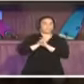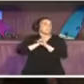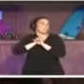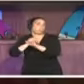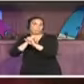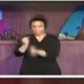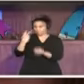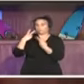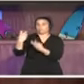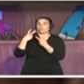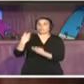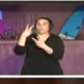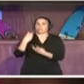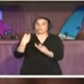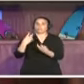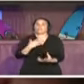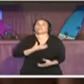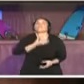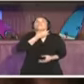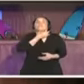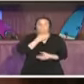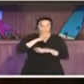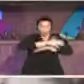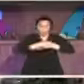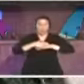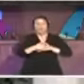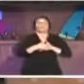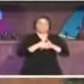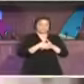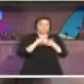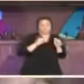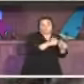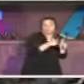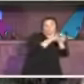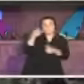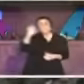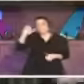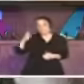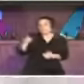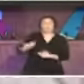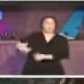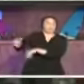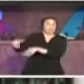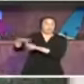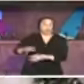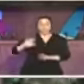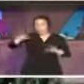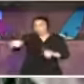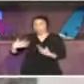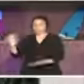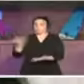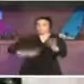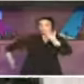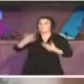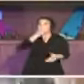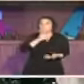agencia tributaria, que al pobre lo persigue mientras la cica se traga. Que somos los que sufren en silencio su cagada, las quejas